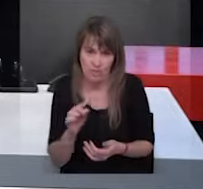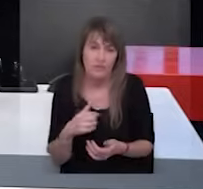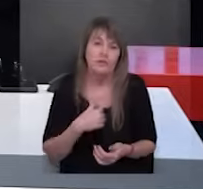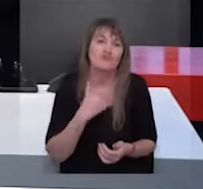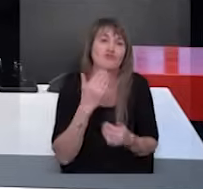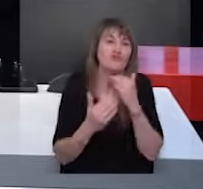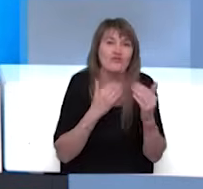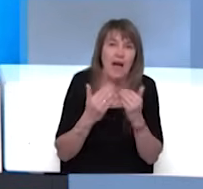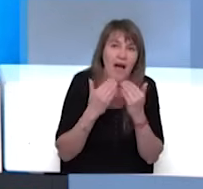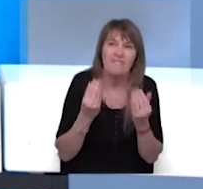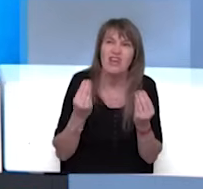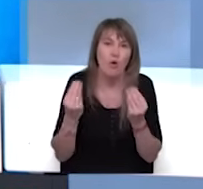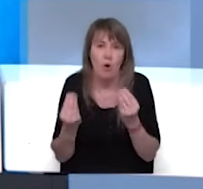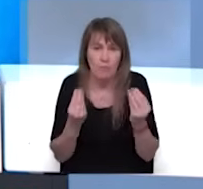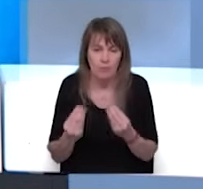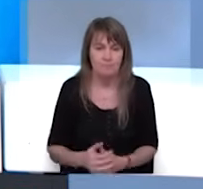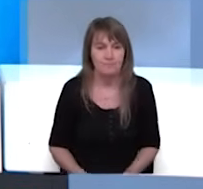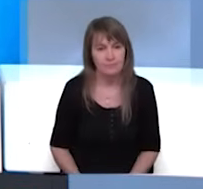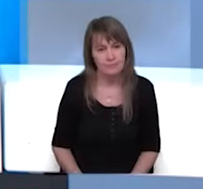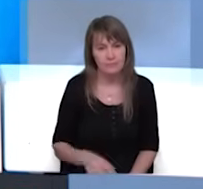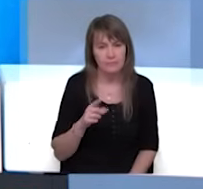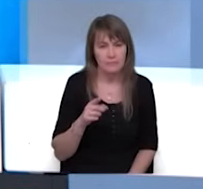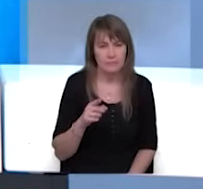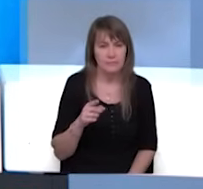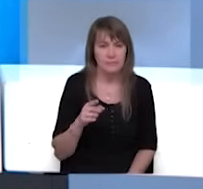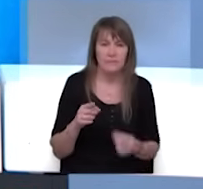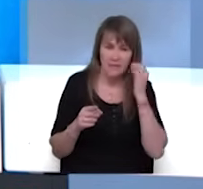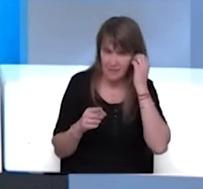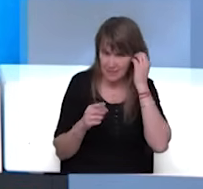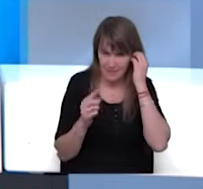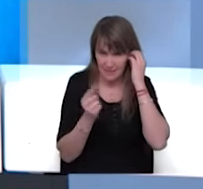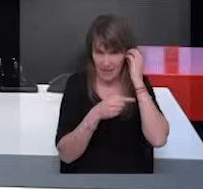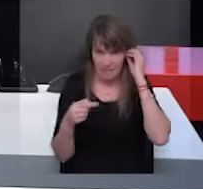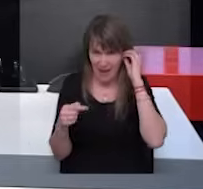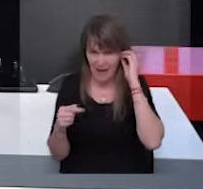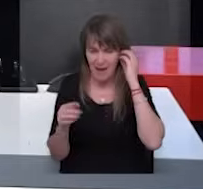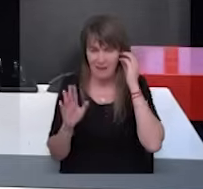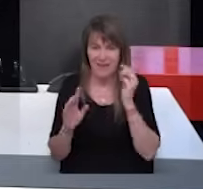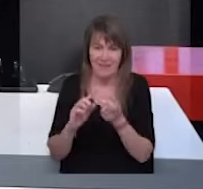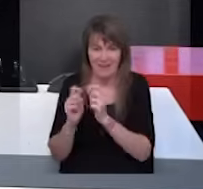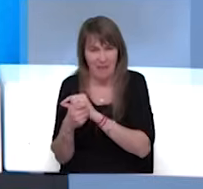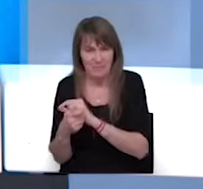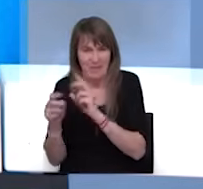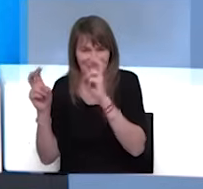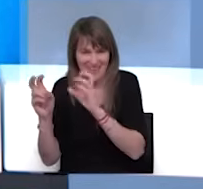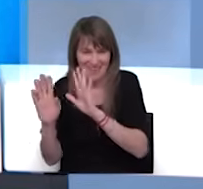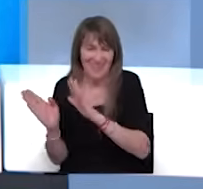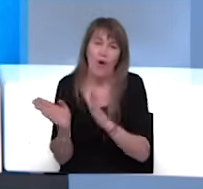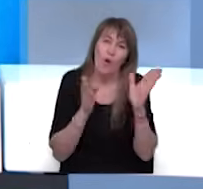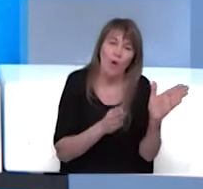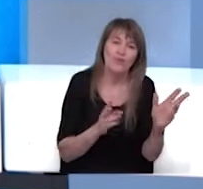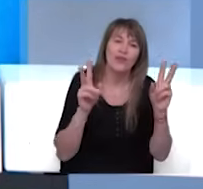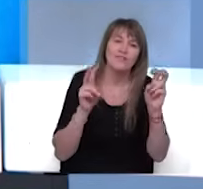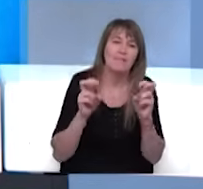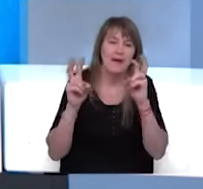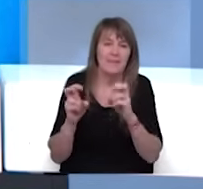dónde vienen eh ha sido una semana intensa esta no voy a cambiar de tema porque bien Yo podría hablar todo podríamos hablar todo pero hay muchos yo vendí varios temas